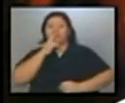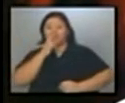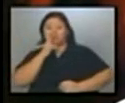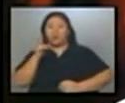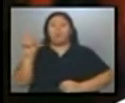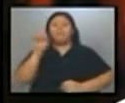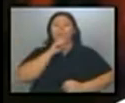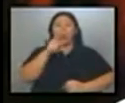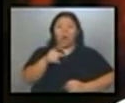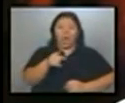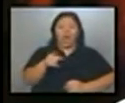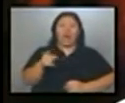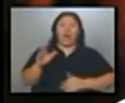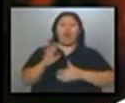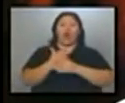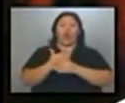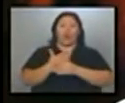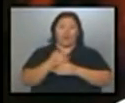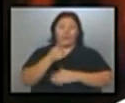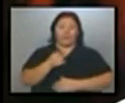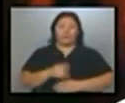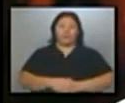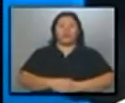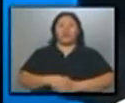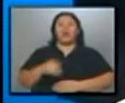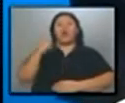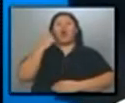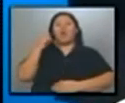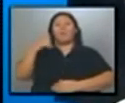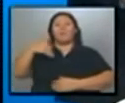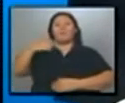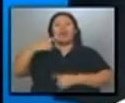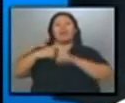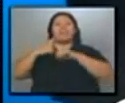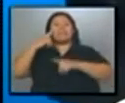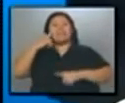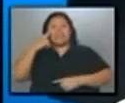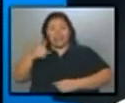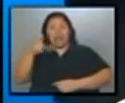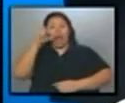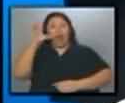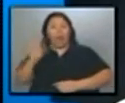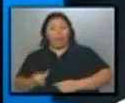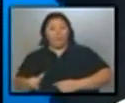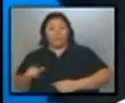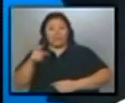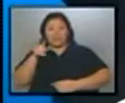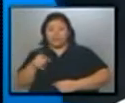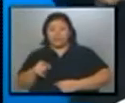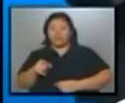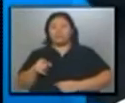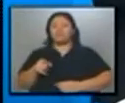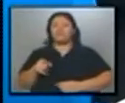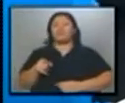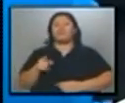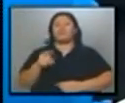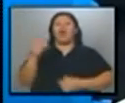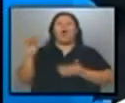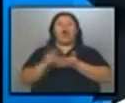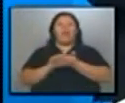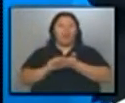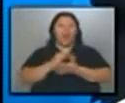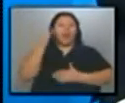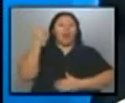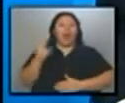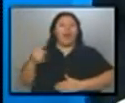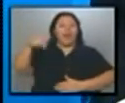López. Maxi López deja en manos de sus abogados, los Becar Varela, aquí en Buenos Aires, que le cuiden esa división que todavía no está terminada de